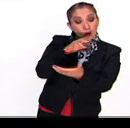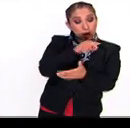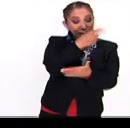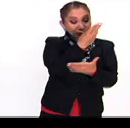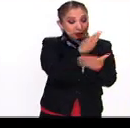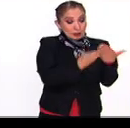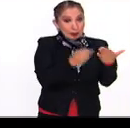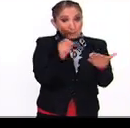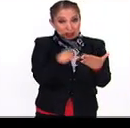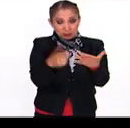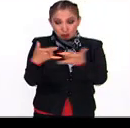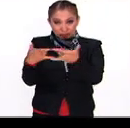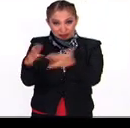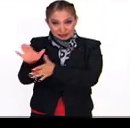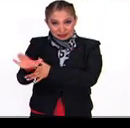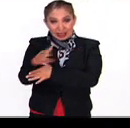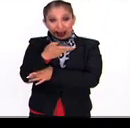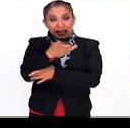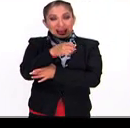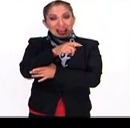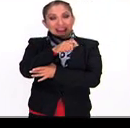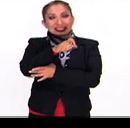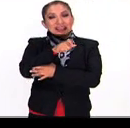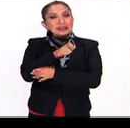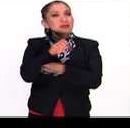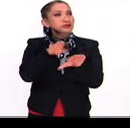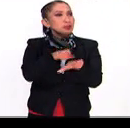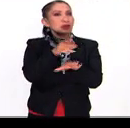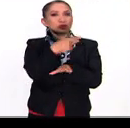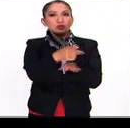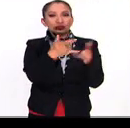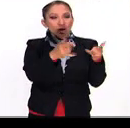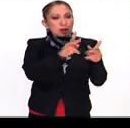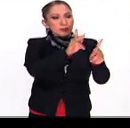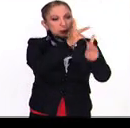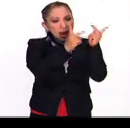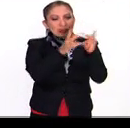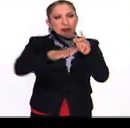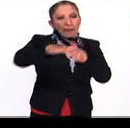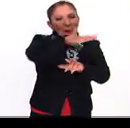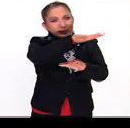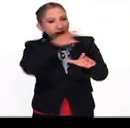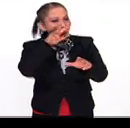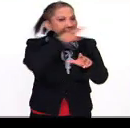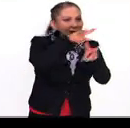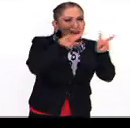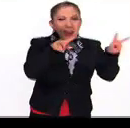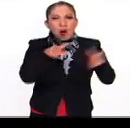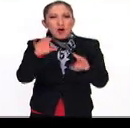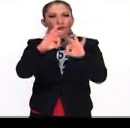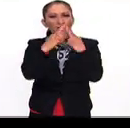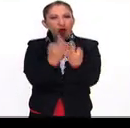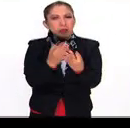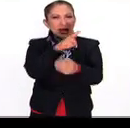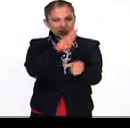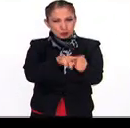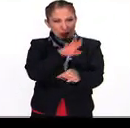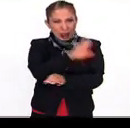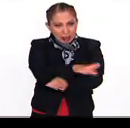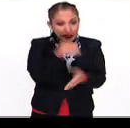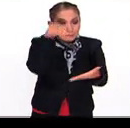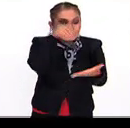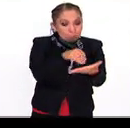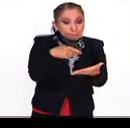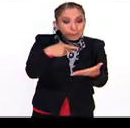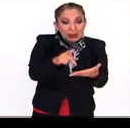en términos de la propia narrativa de Hendrix sobre lo botánico, el paisaje o la forma de lo natural, pero